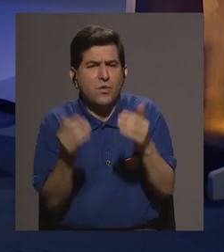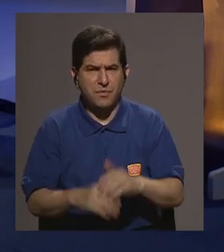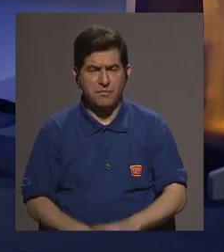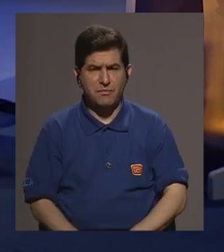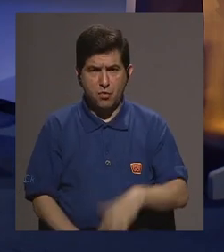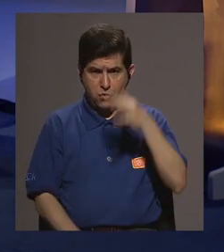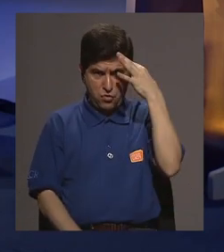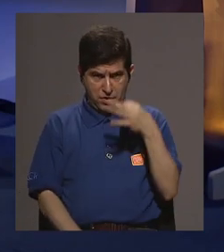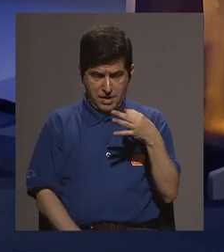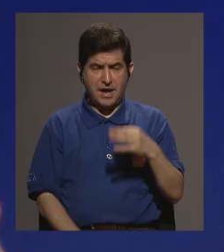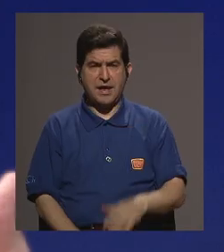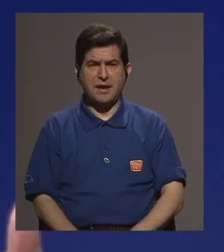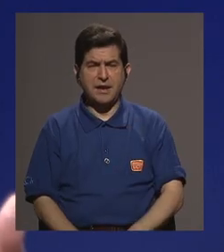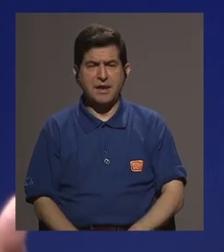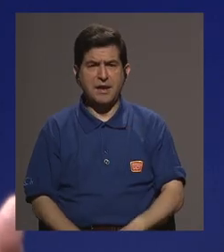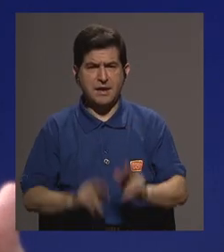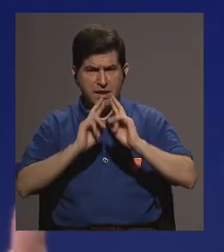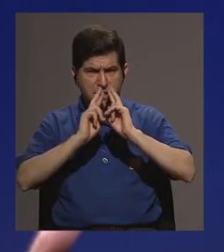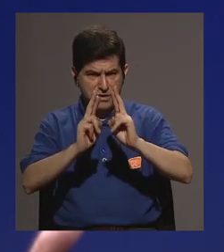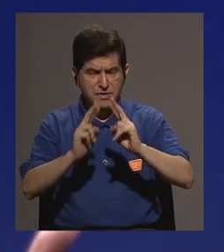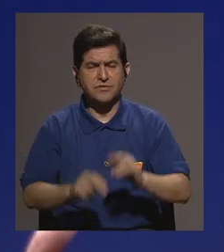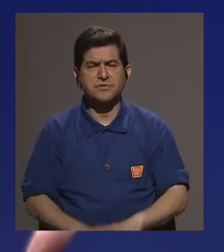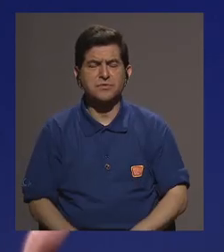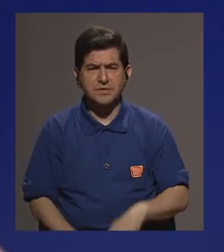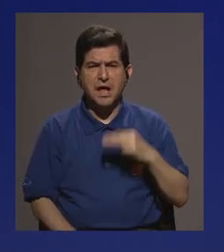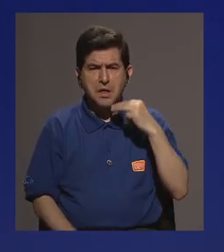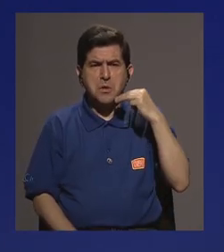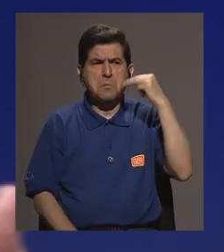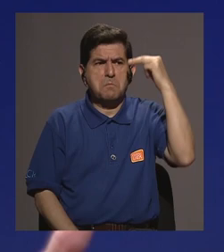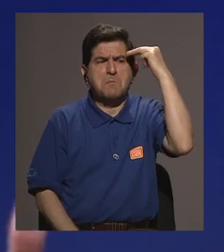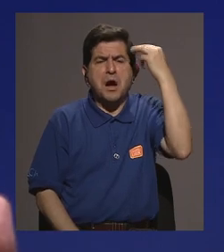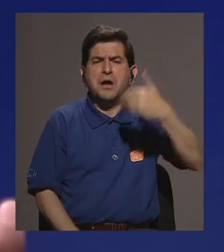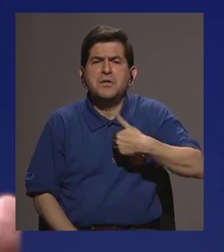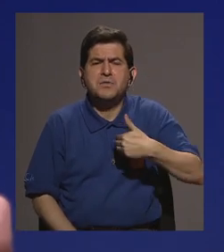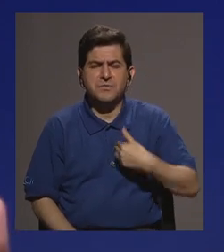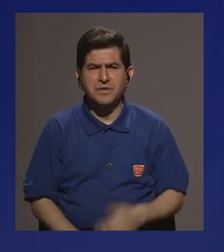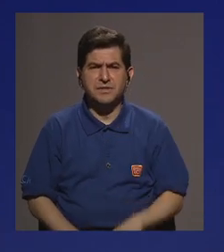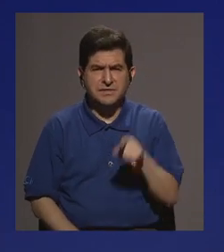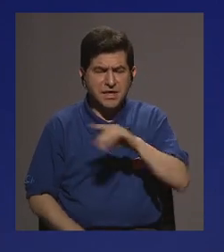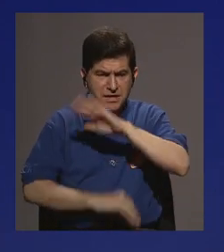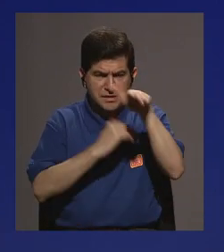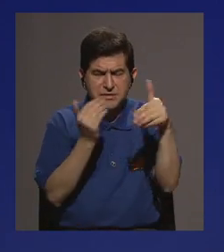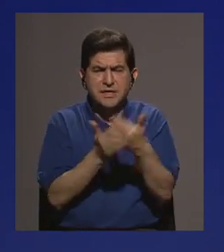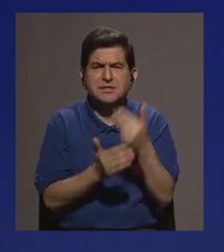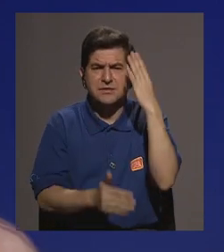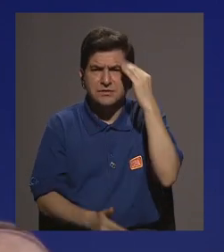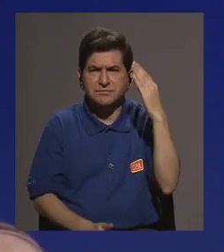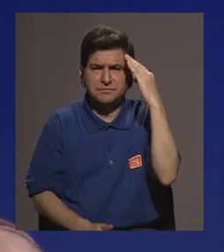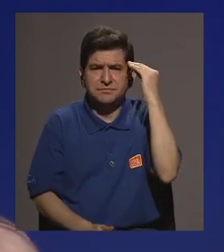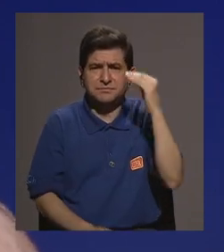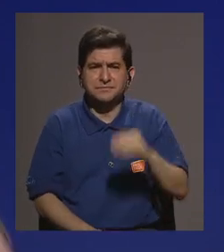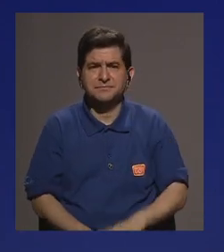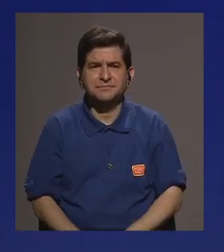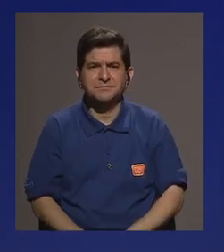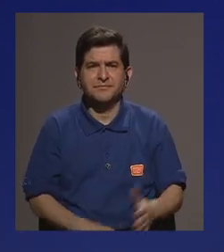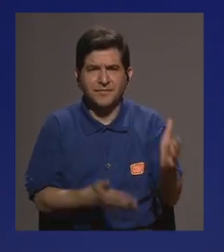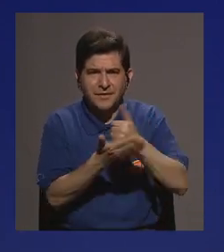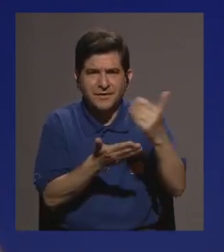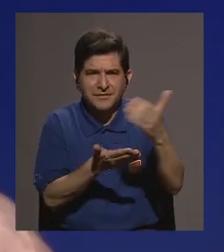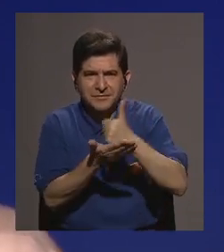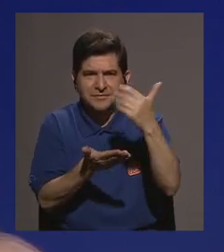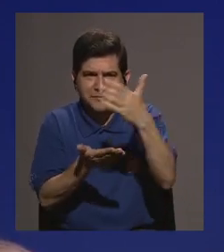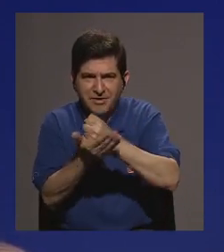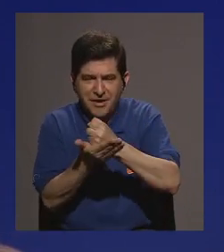sentís que has alcanzado un grado importante madurez en fin como recoges todas esas experiencias de